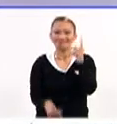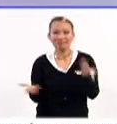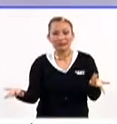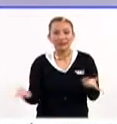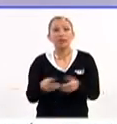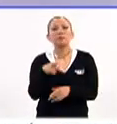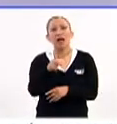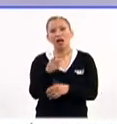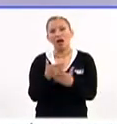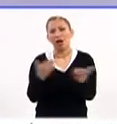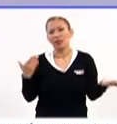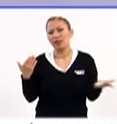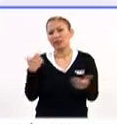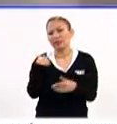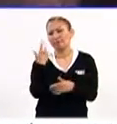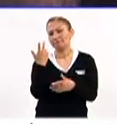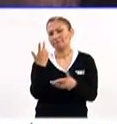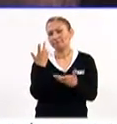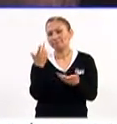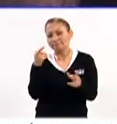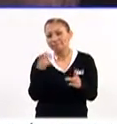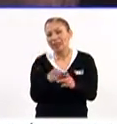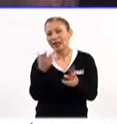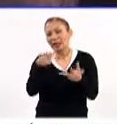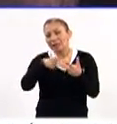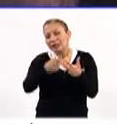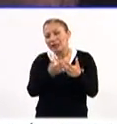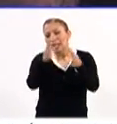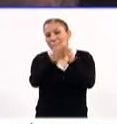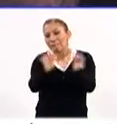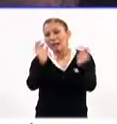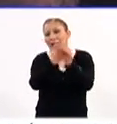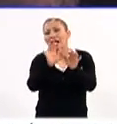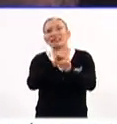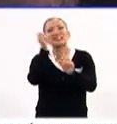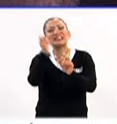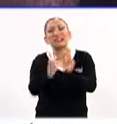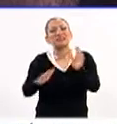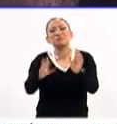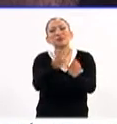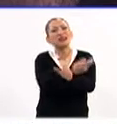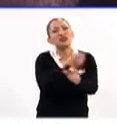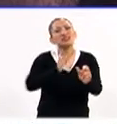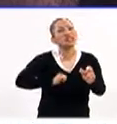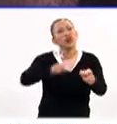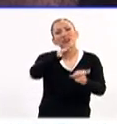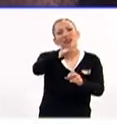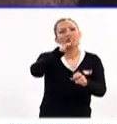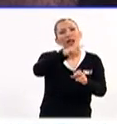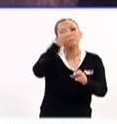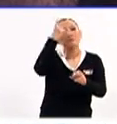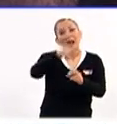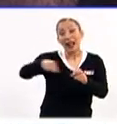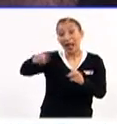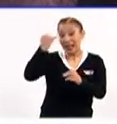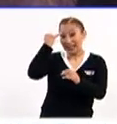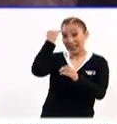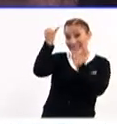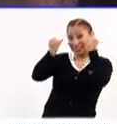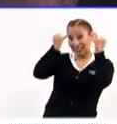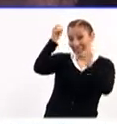pausa, pero estábamos justamente entrando a la explicación de qué fue lo que sucedió en el siglo XIX para que la